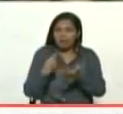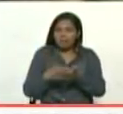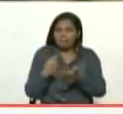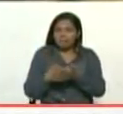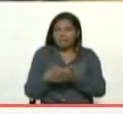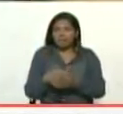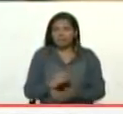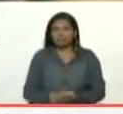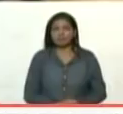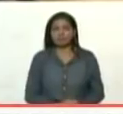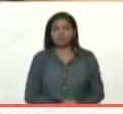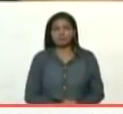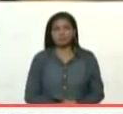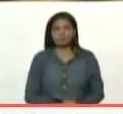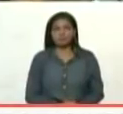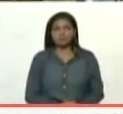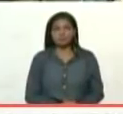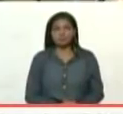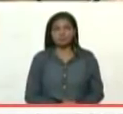pensionados y pensionadas.